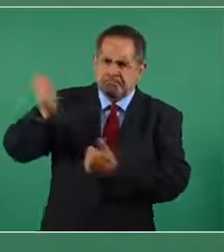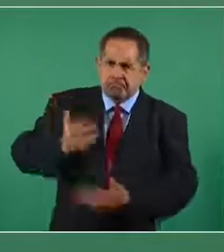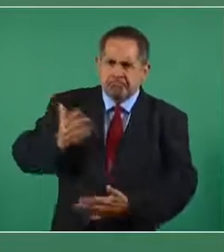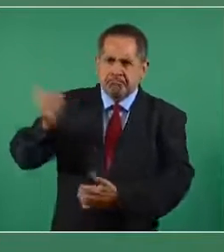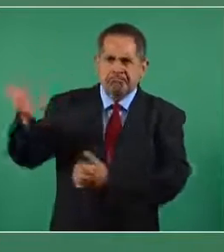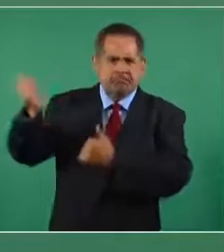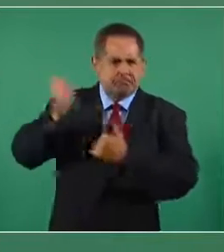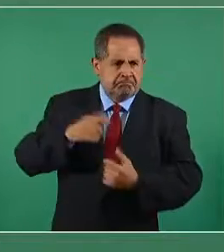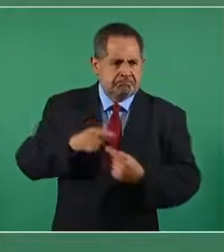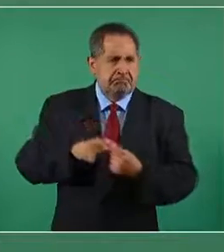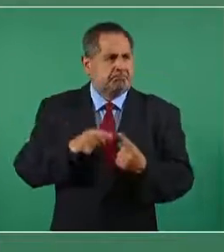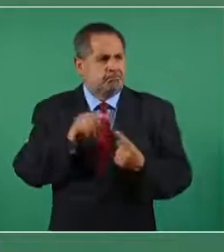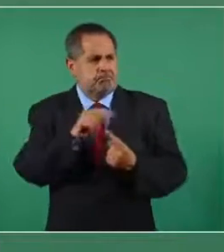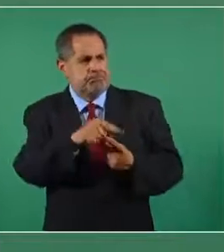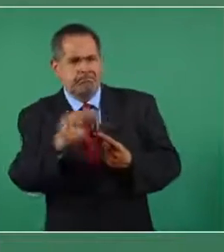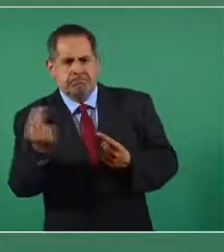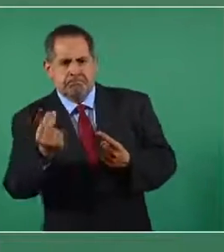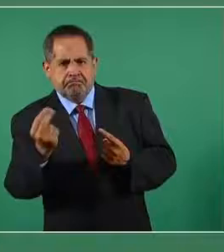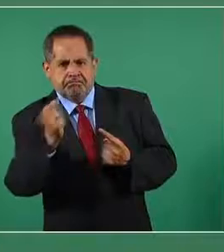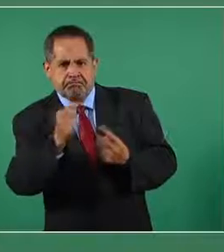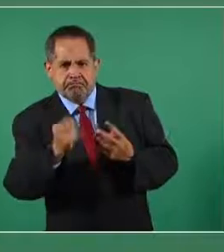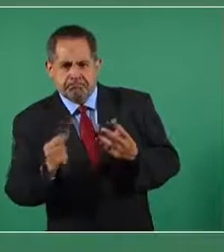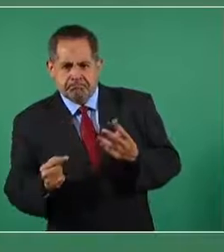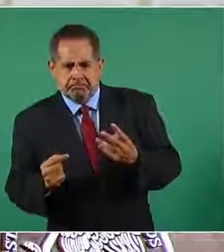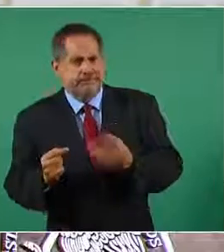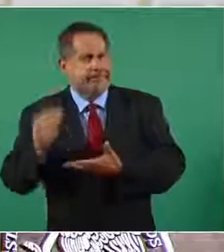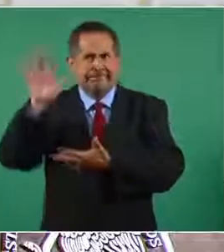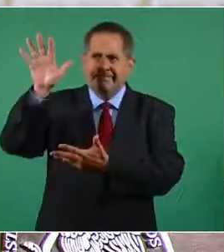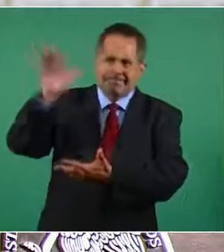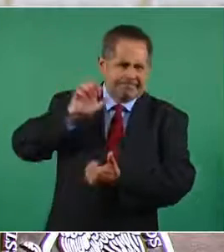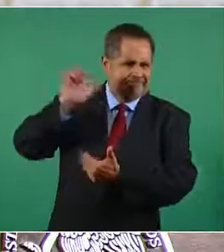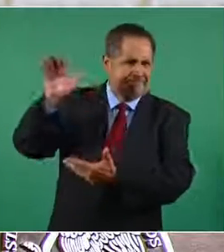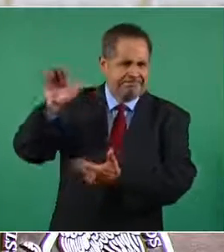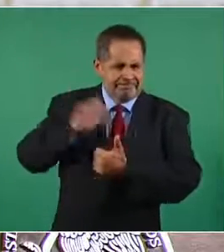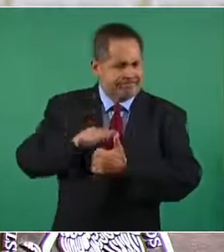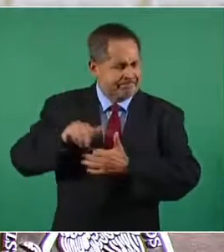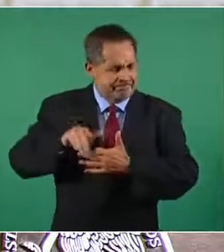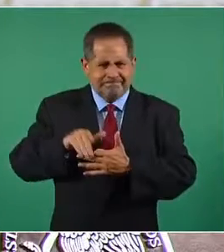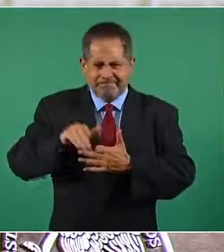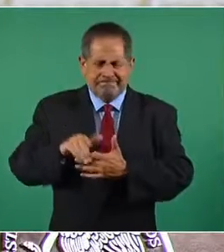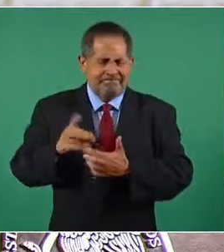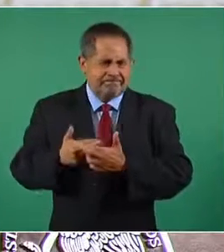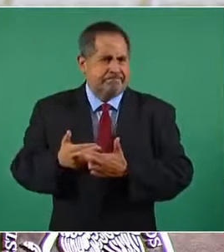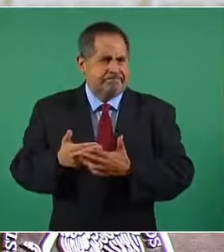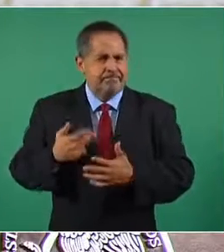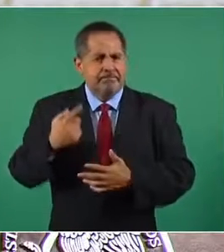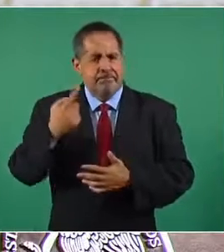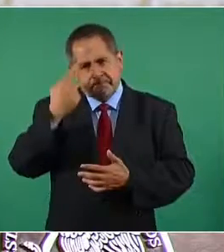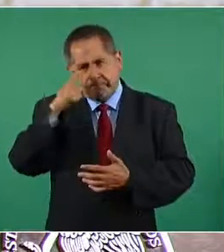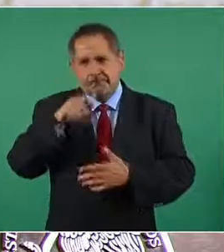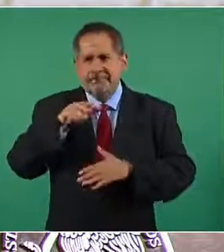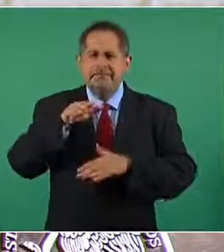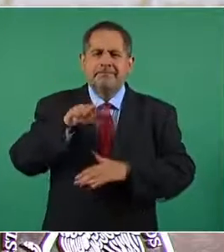necesarios, indispensables, los que tienen que ver con la